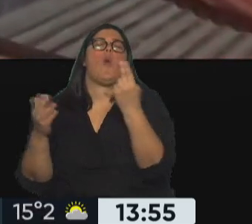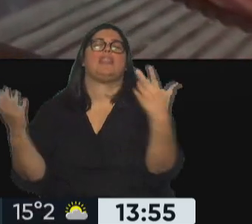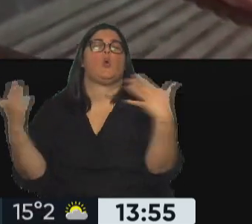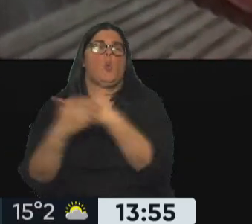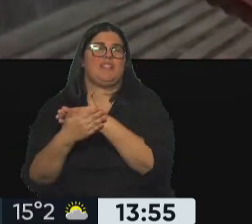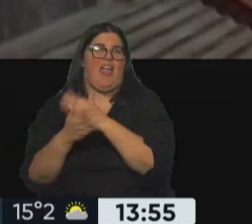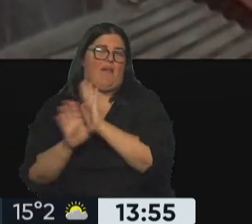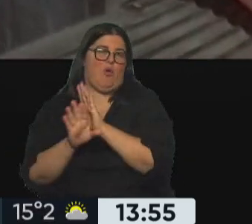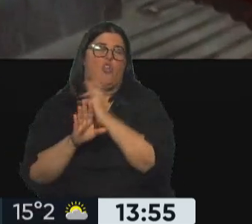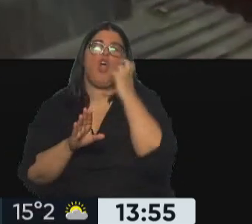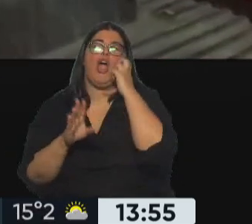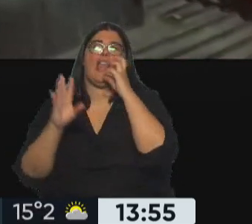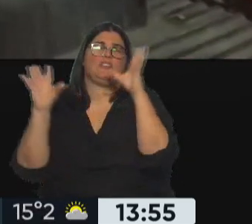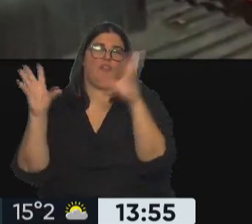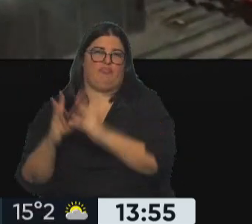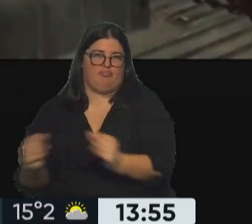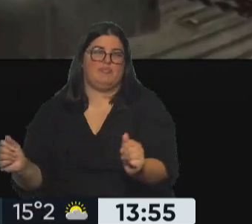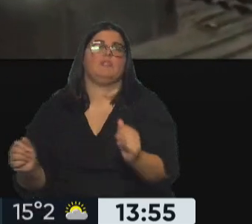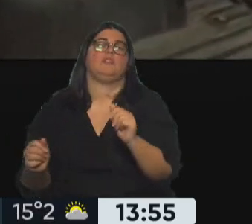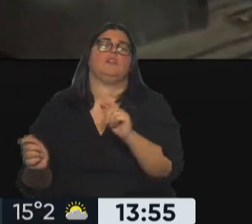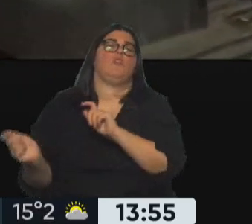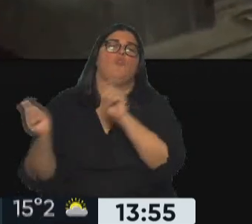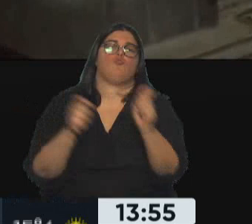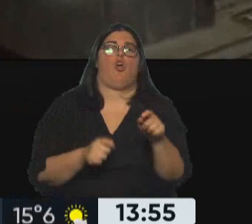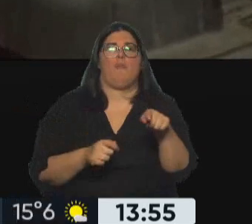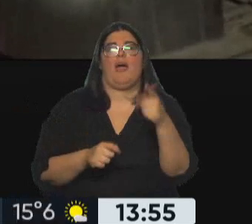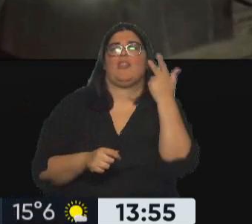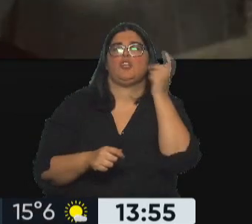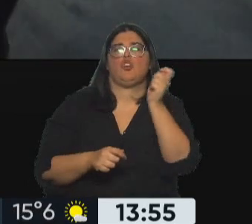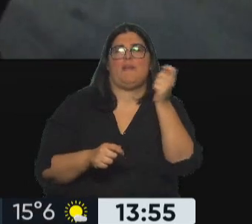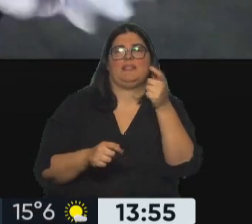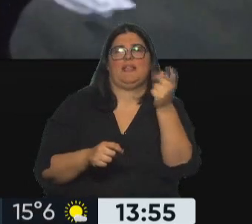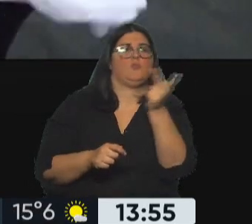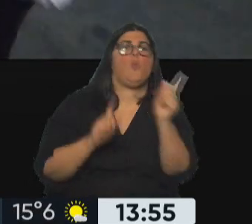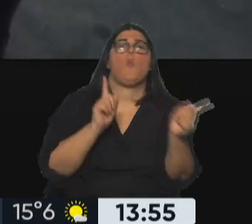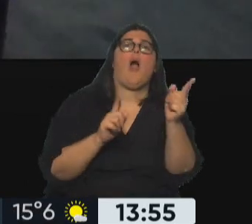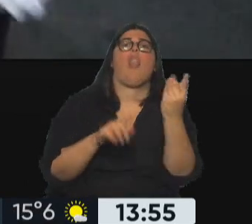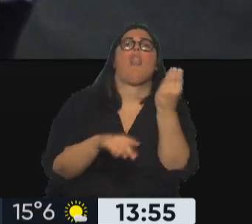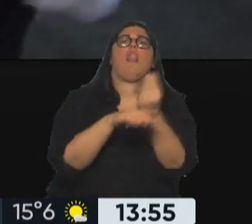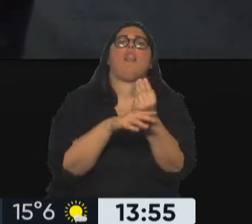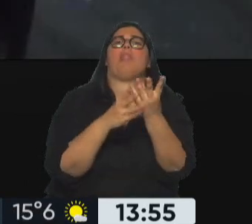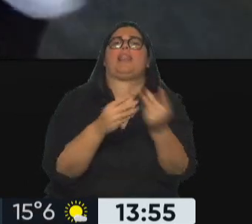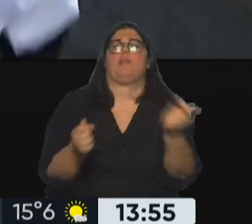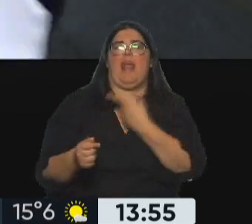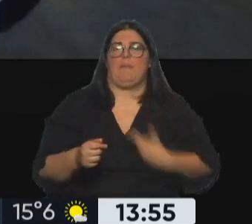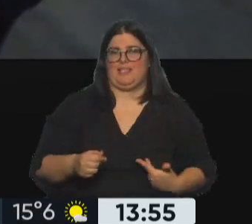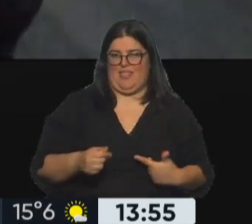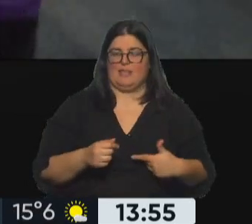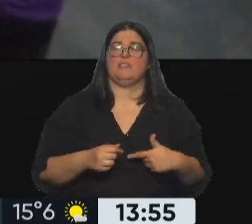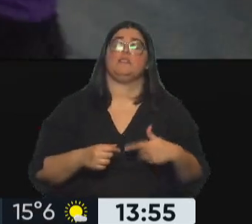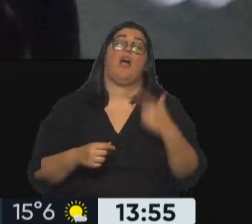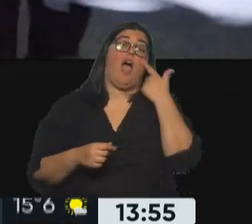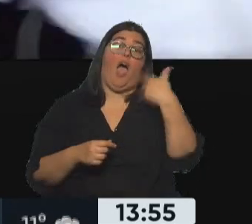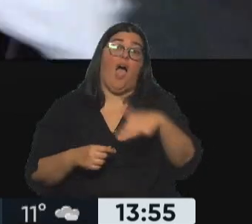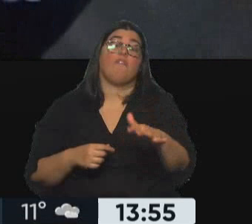llamado simultáneo a elecciones. La incógnita, bueno, el planteo de estos días tiene que ver con la posibilidad o no que